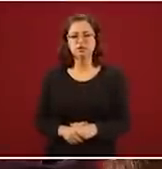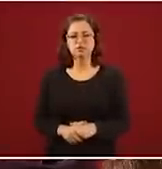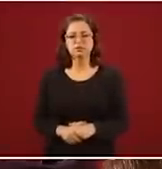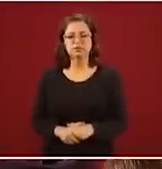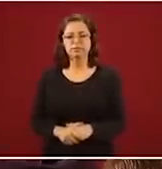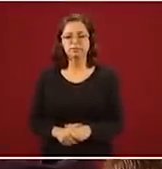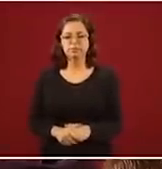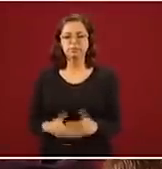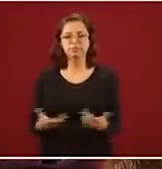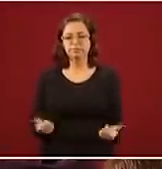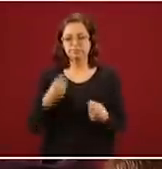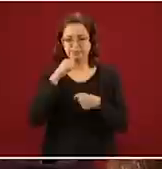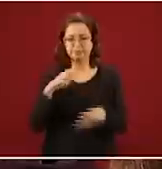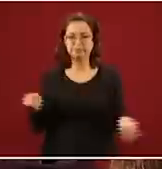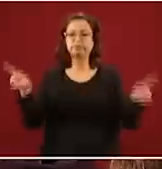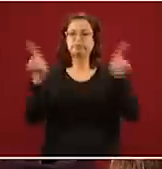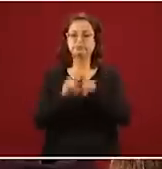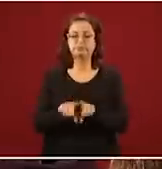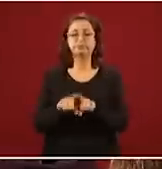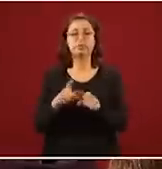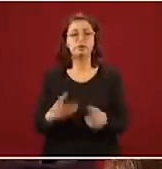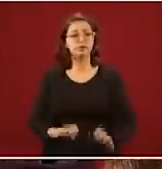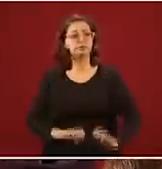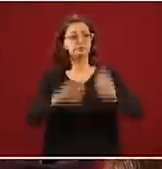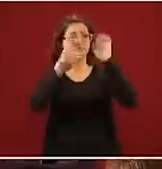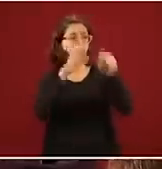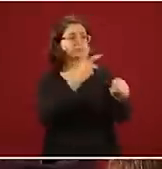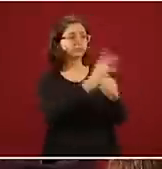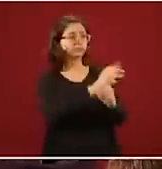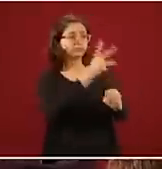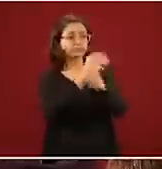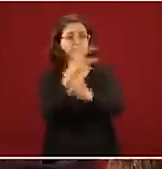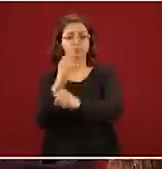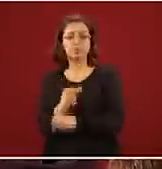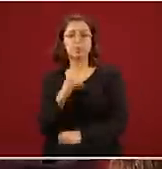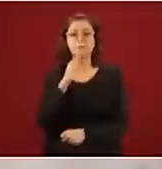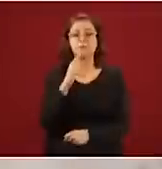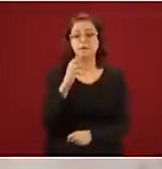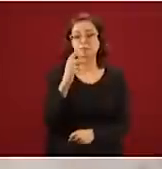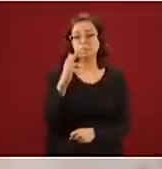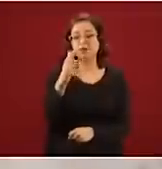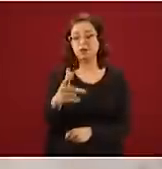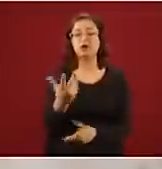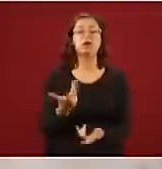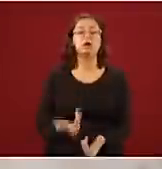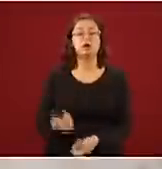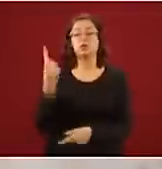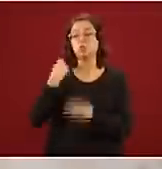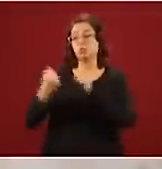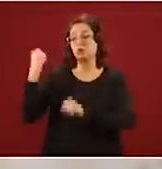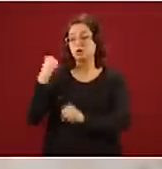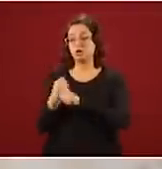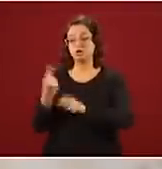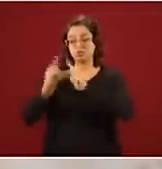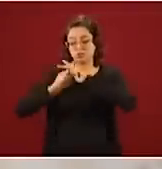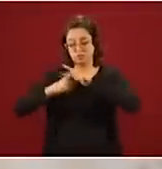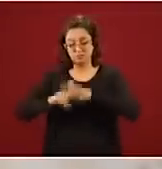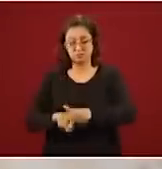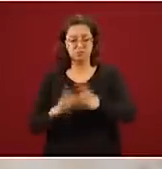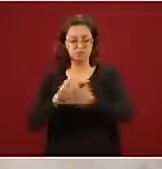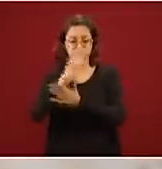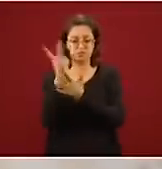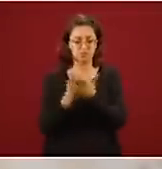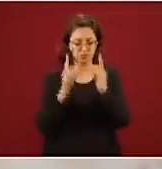mejoría de infraestructura en la salud, y ahí el gobierno de la República desde el año pasado diseñó un